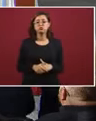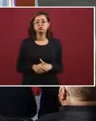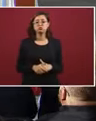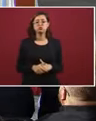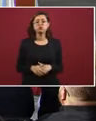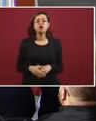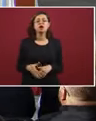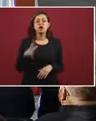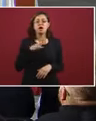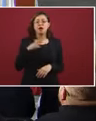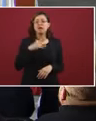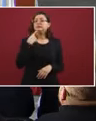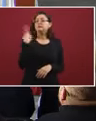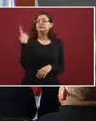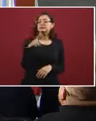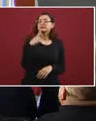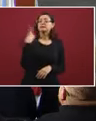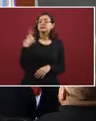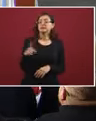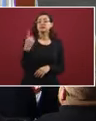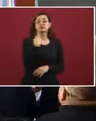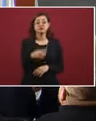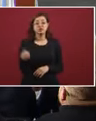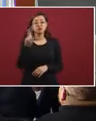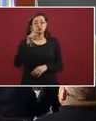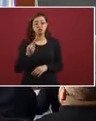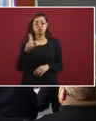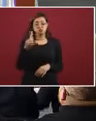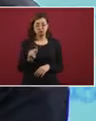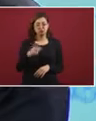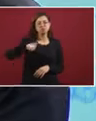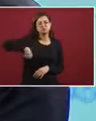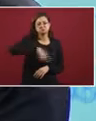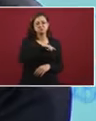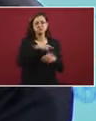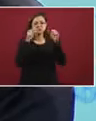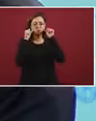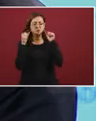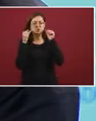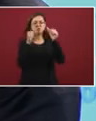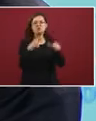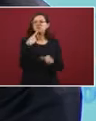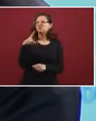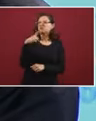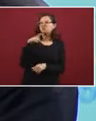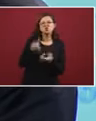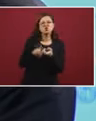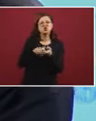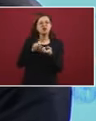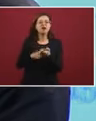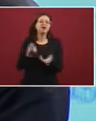atendimos 180 denuncias presentadas a través de la app de Litro por Litro,